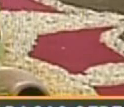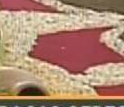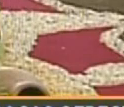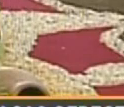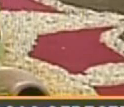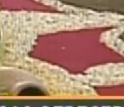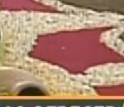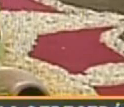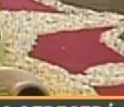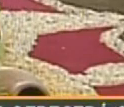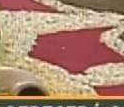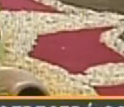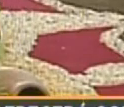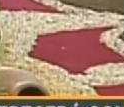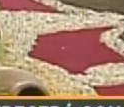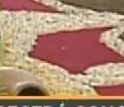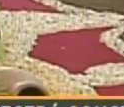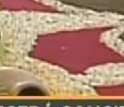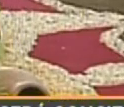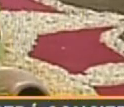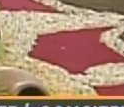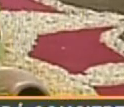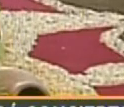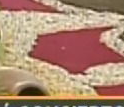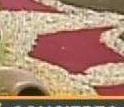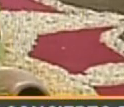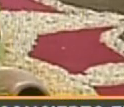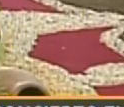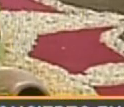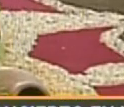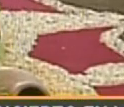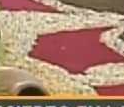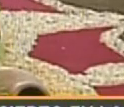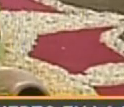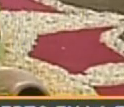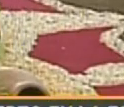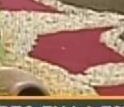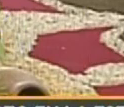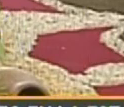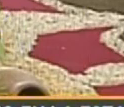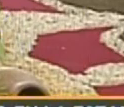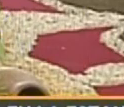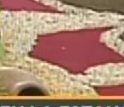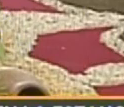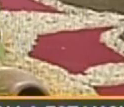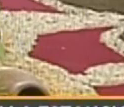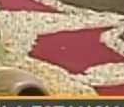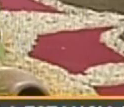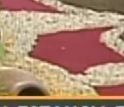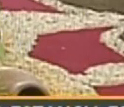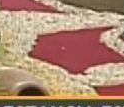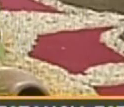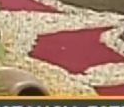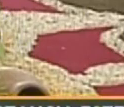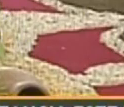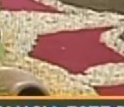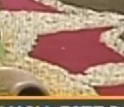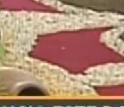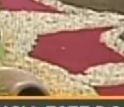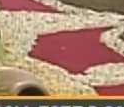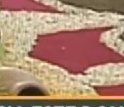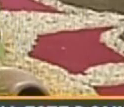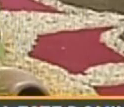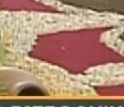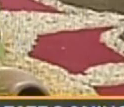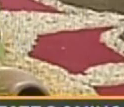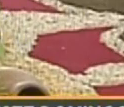Dame el pase que está esperando el canciller. Bueno, muy bien. Gracias por el presente contacto informativo. Nosotros estamos en la clausura de la 23ª reunión ministerial de la Asociación de